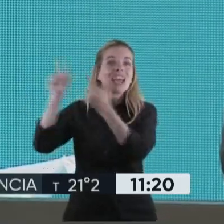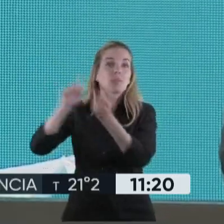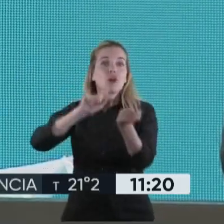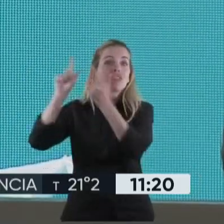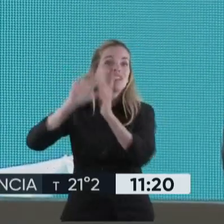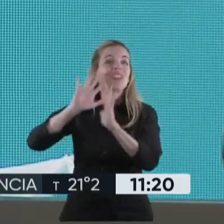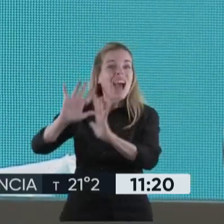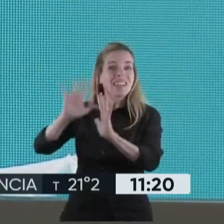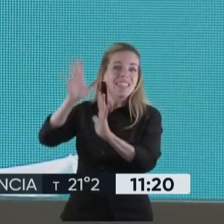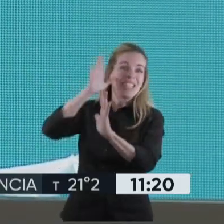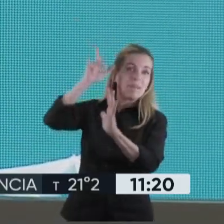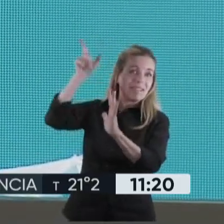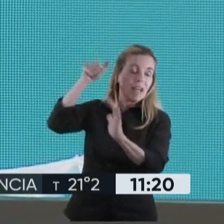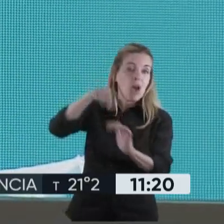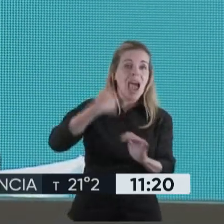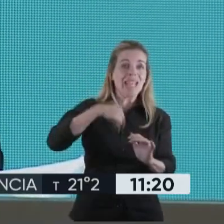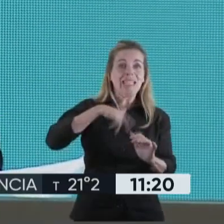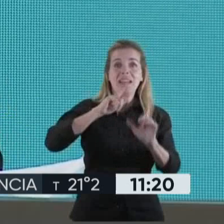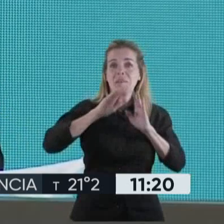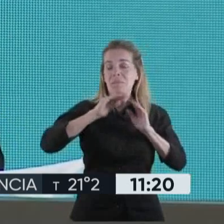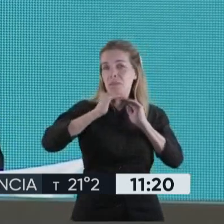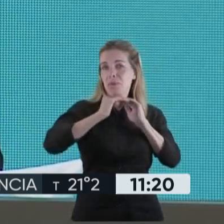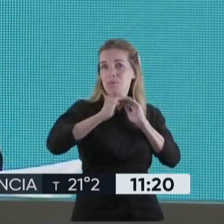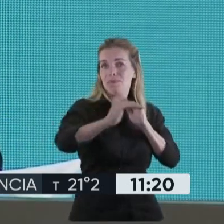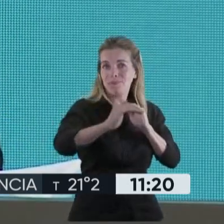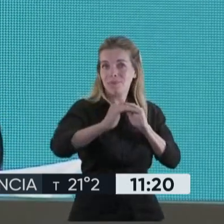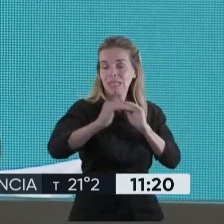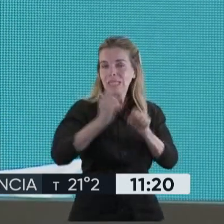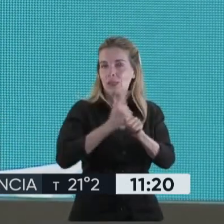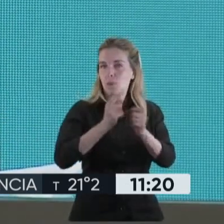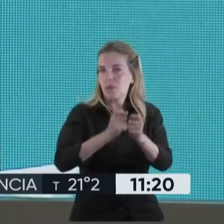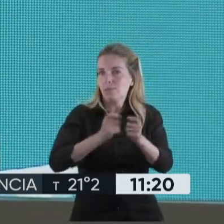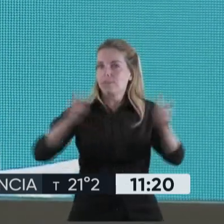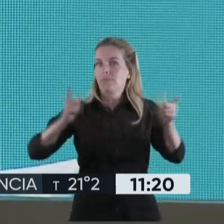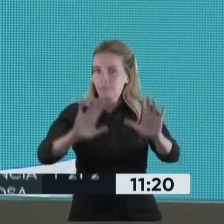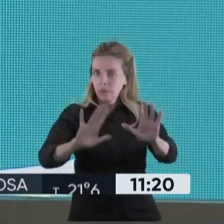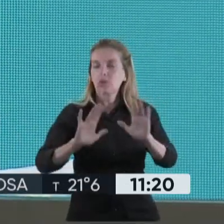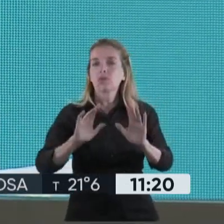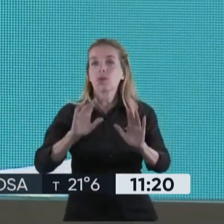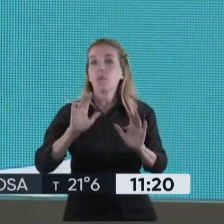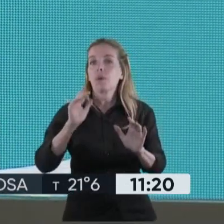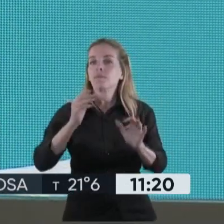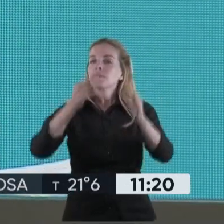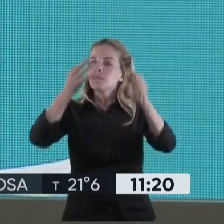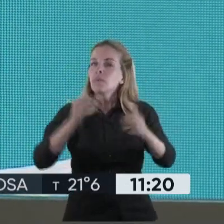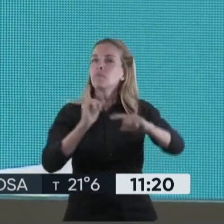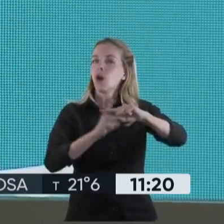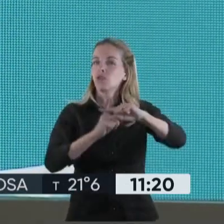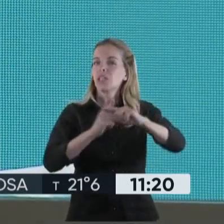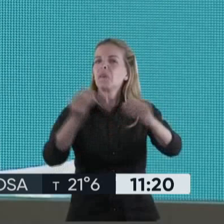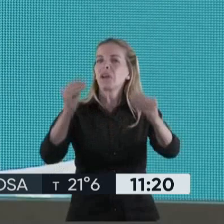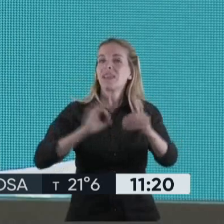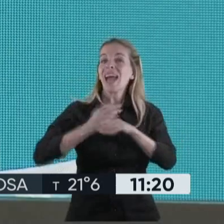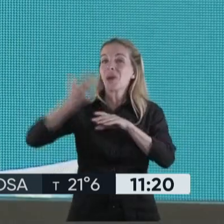Argentina no podía crecer. La buena noticia en ese sentido es que el año pasado